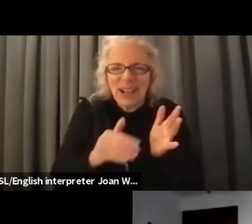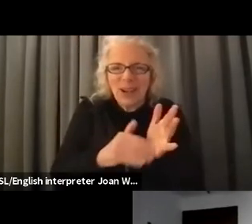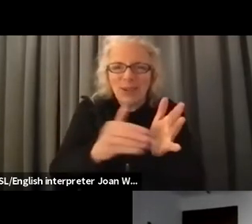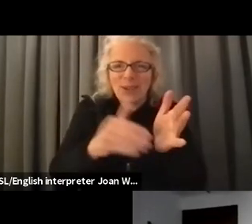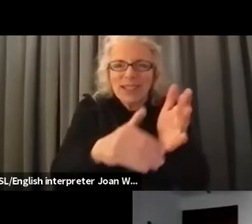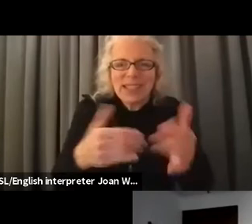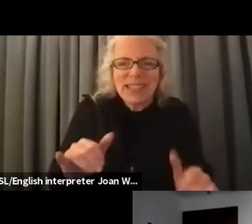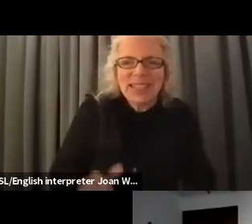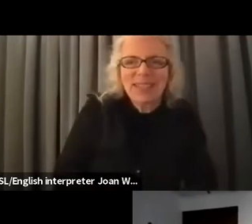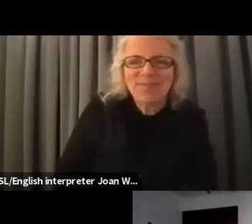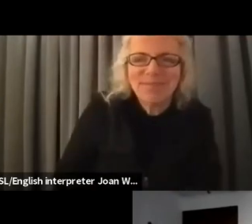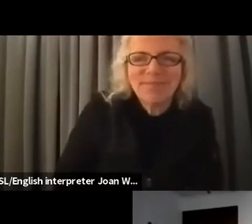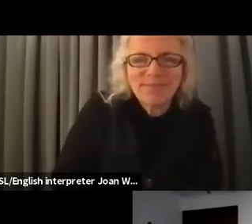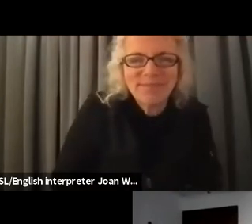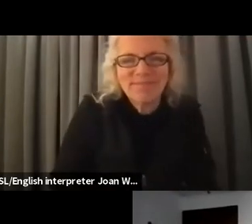There's still reverb.